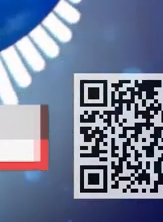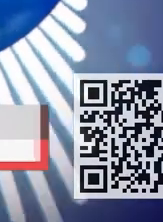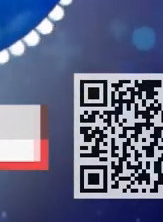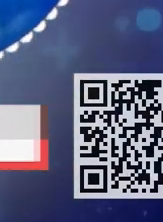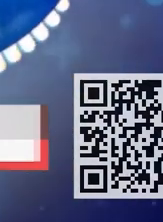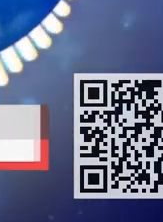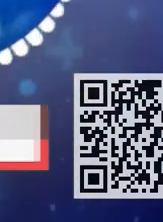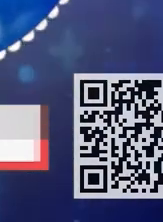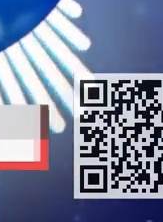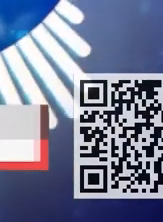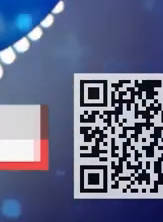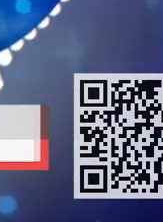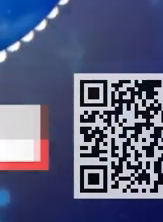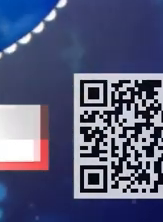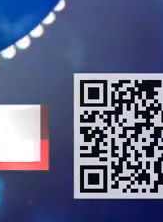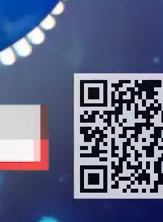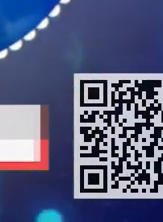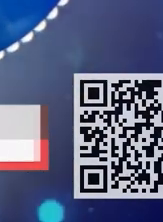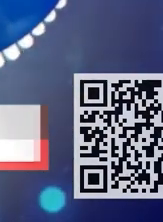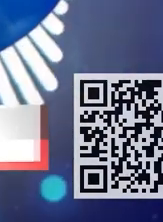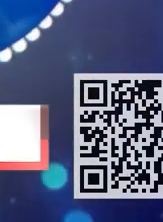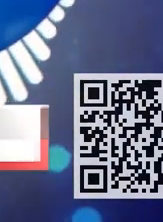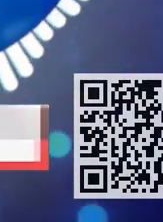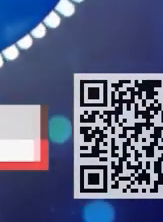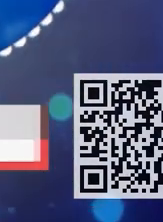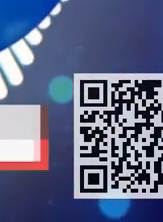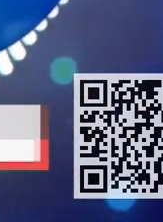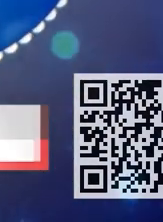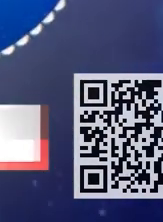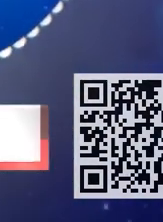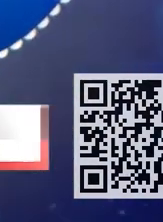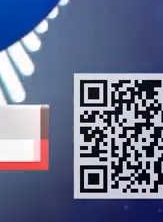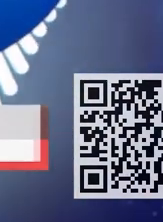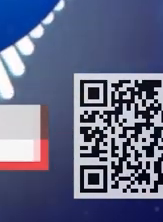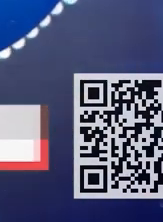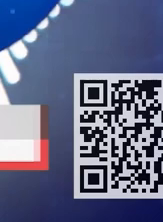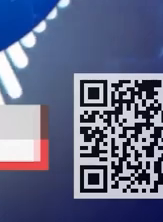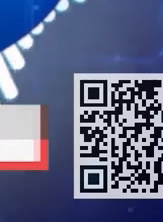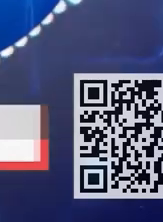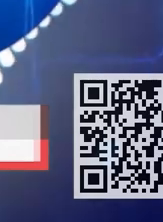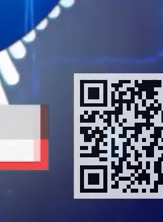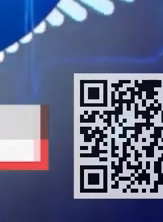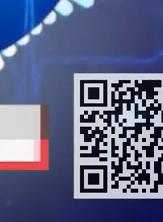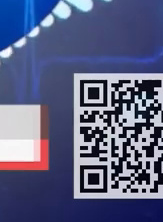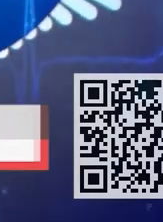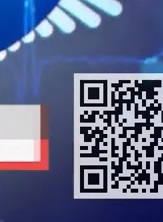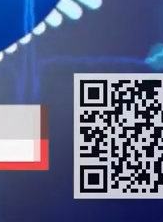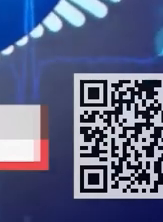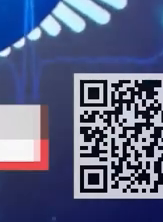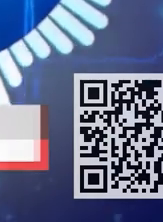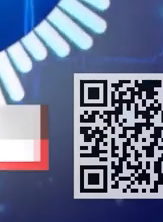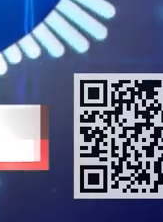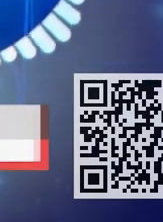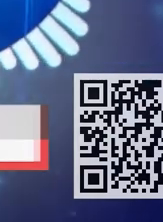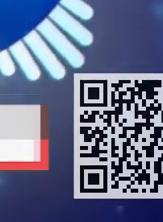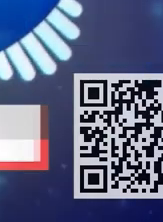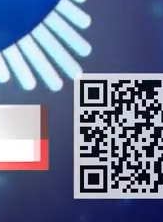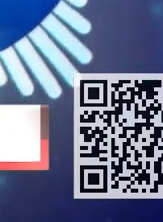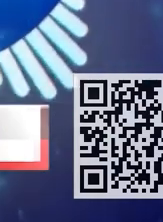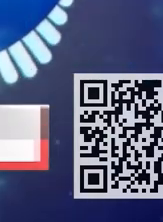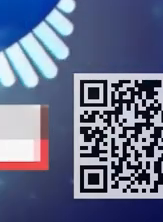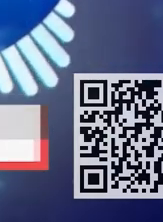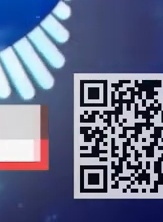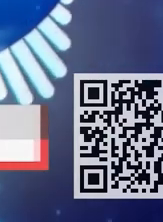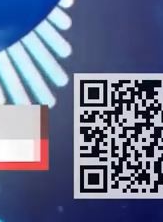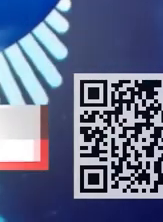Bien, como destacaban ustedes ahí, un Javier Milei que respecto al mes de diciembre, que